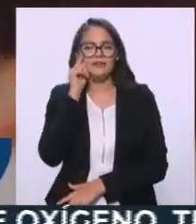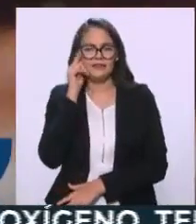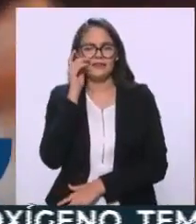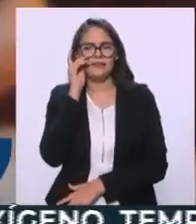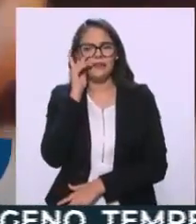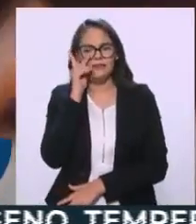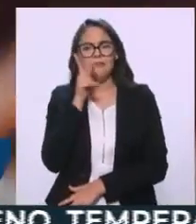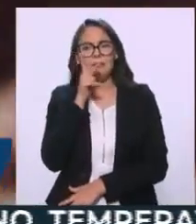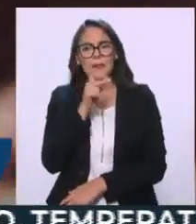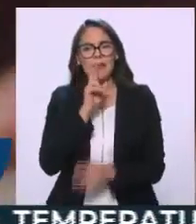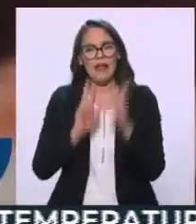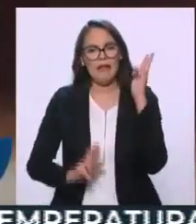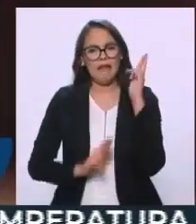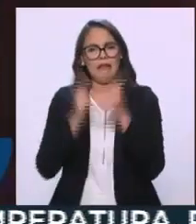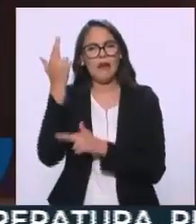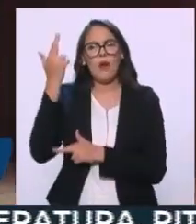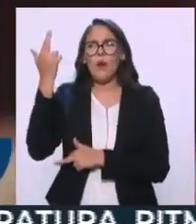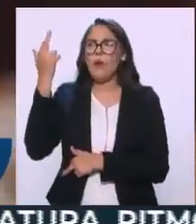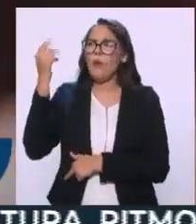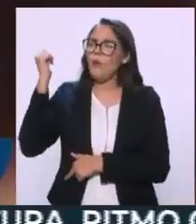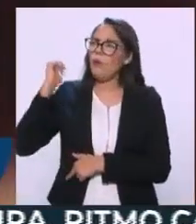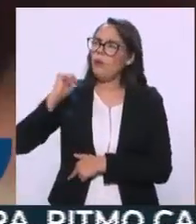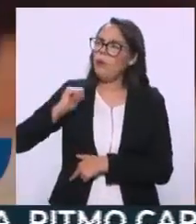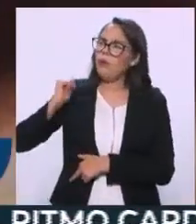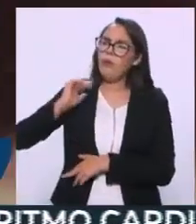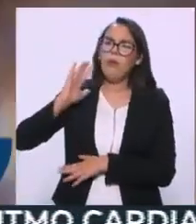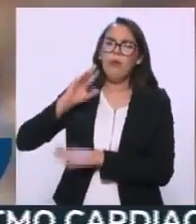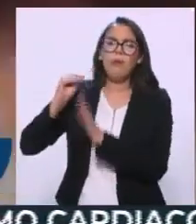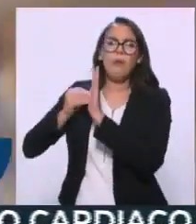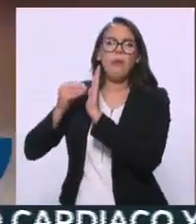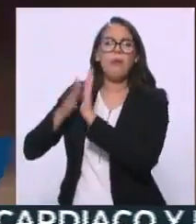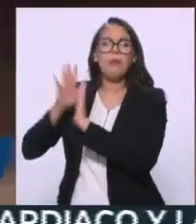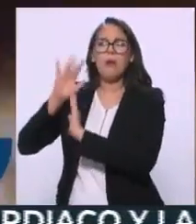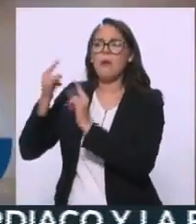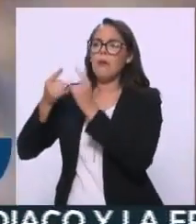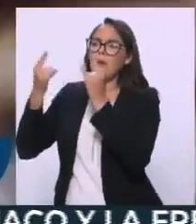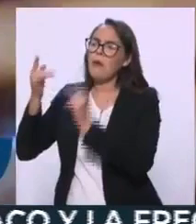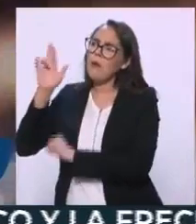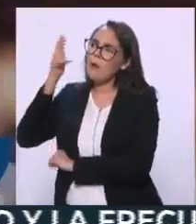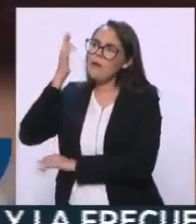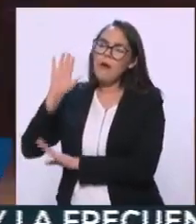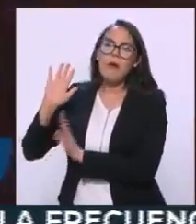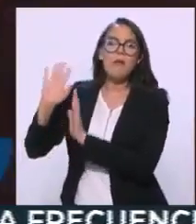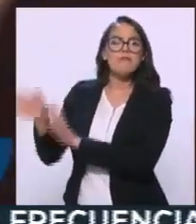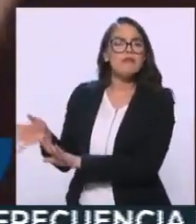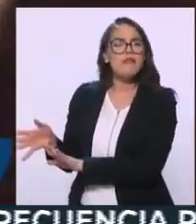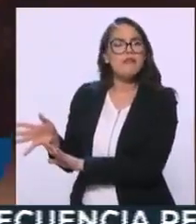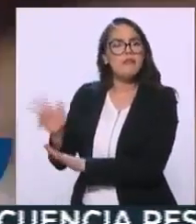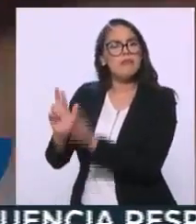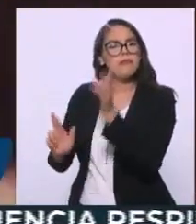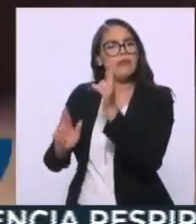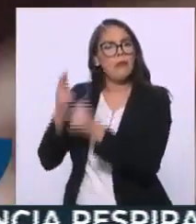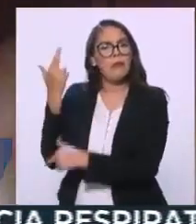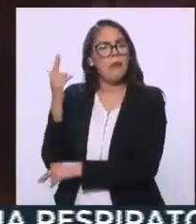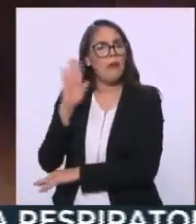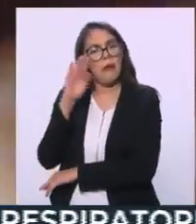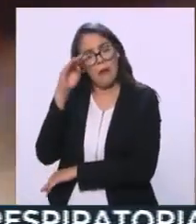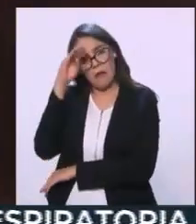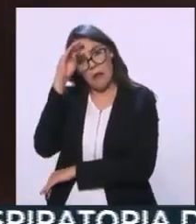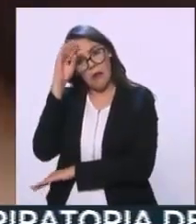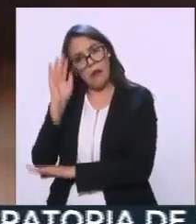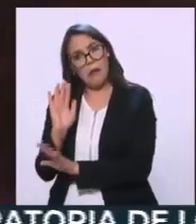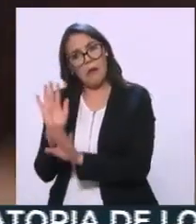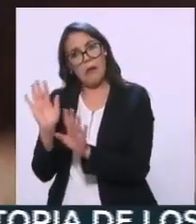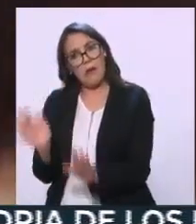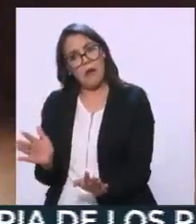revolución ha quedado atrás en la historia, porque al menos uno de los sentidos de esa palabra, la que creía que había un